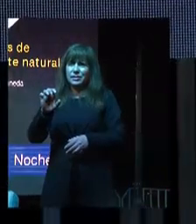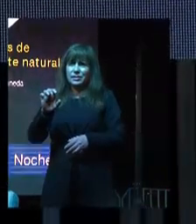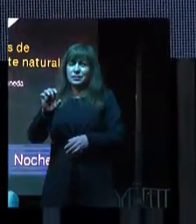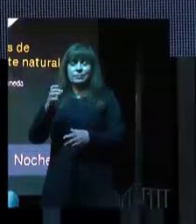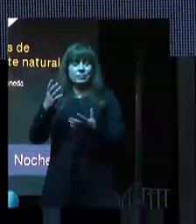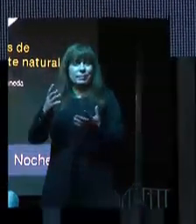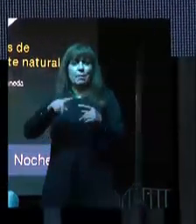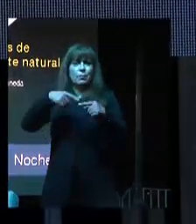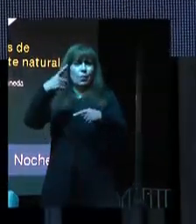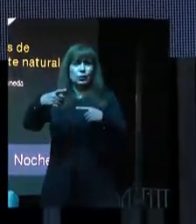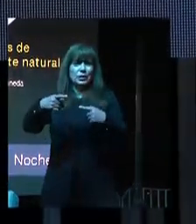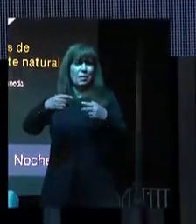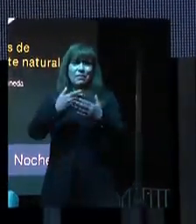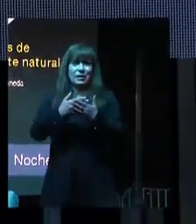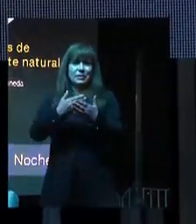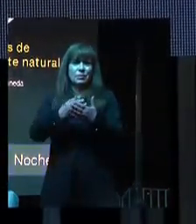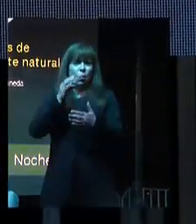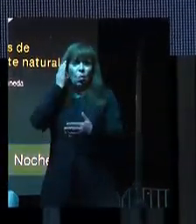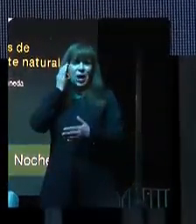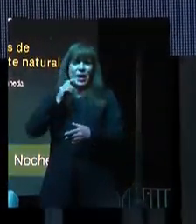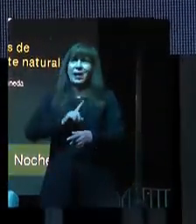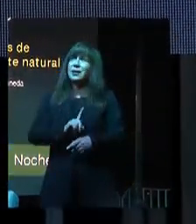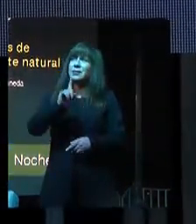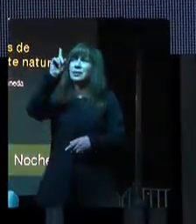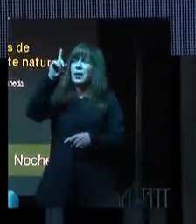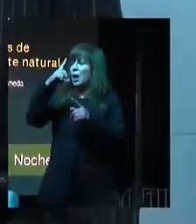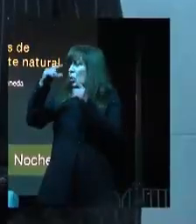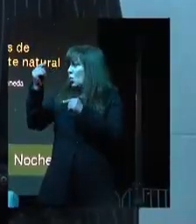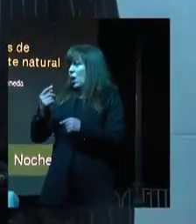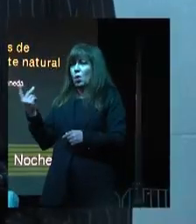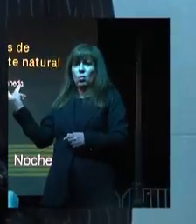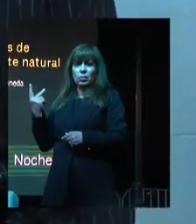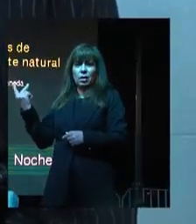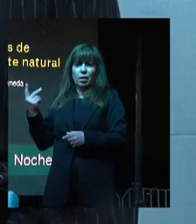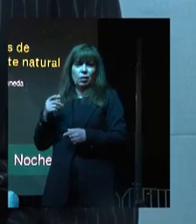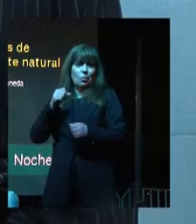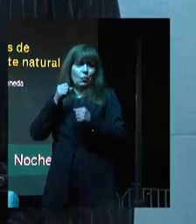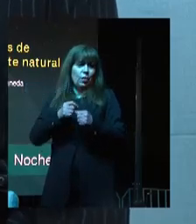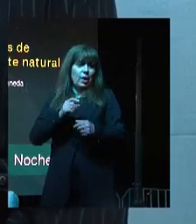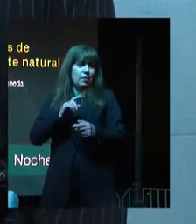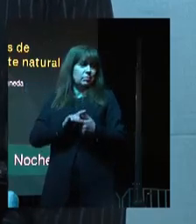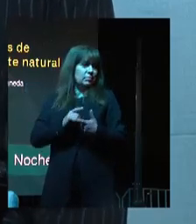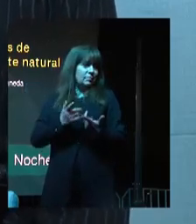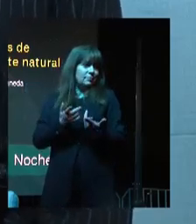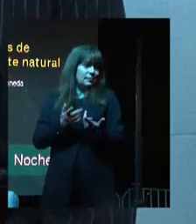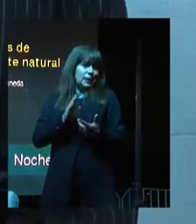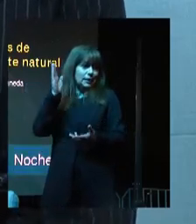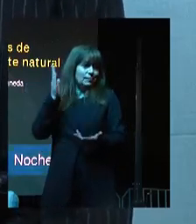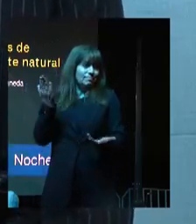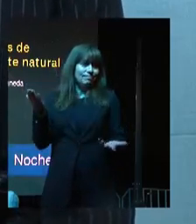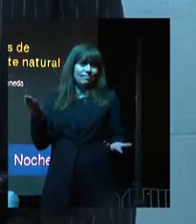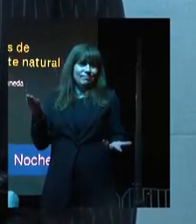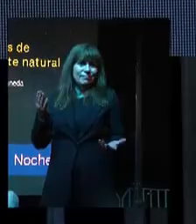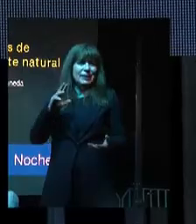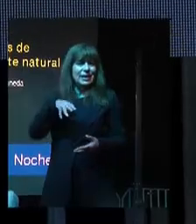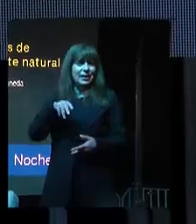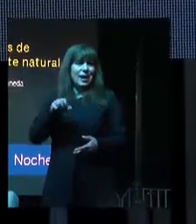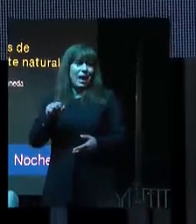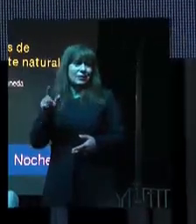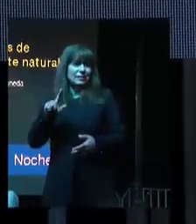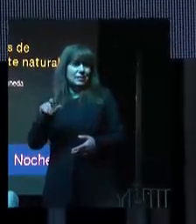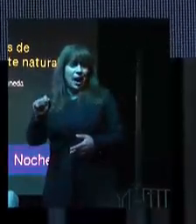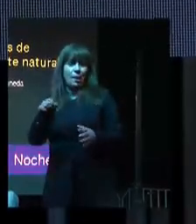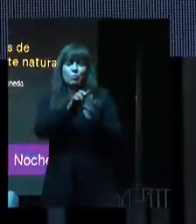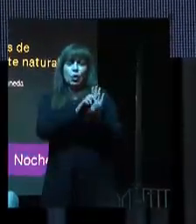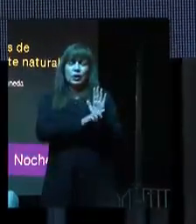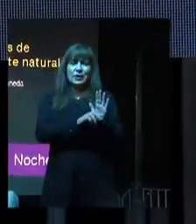Fíjense. Ustedes podrían prepararse y ir también a cobuchar ahí. La NASA, el proyecto Artemisa, sí, va